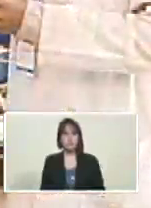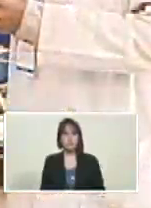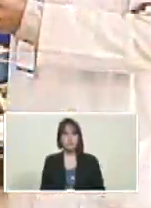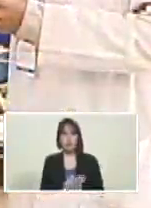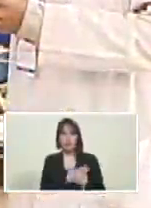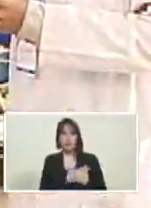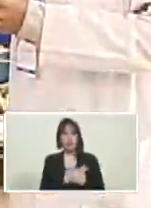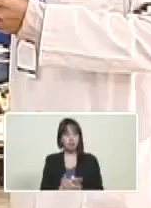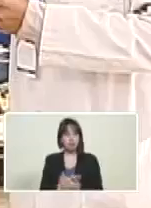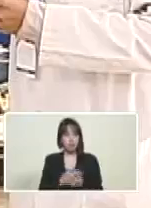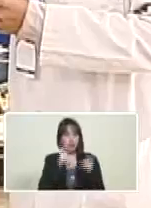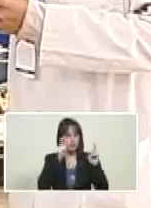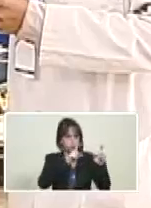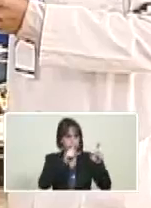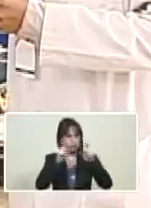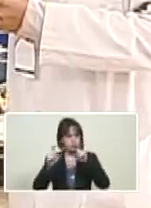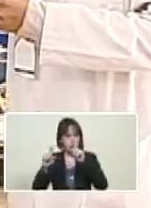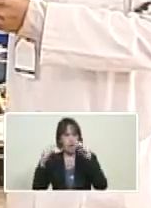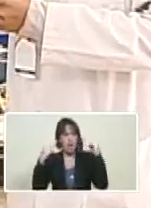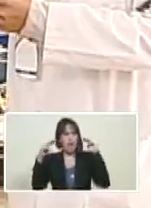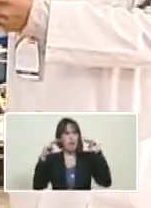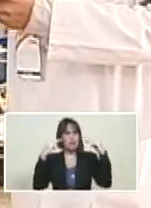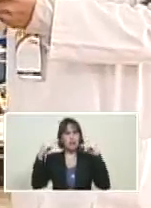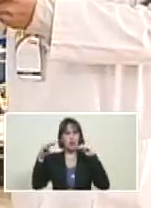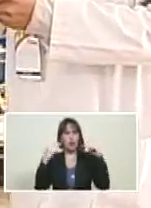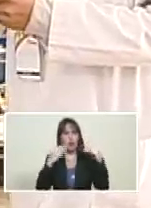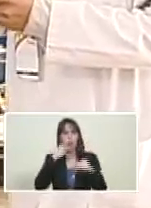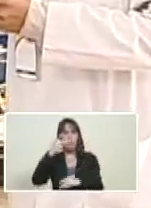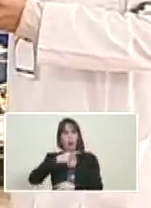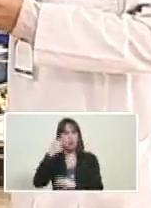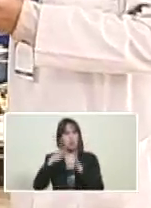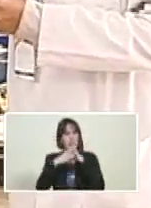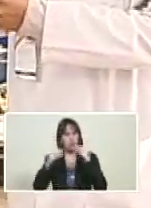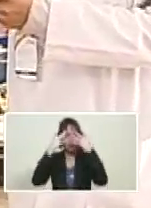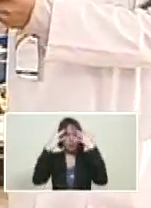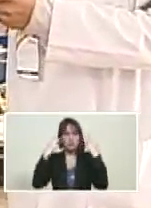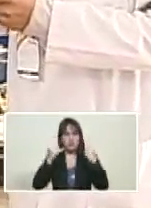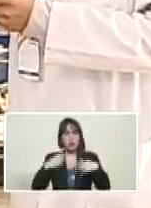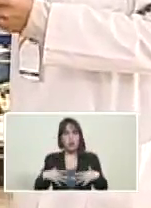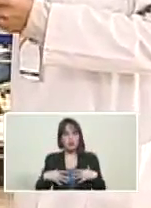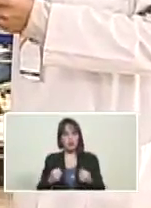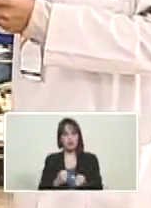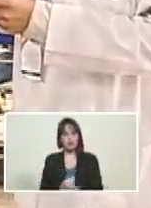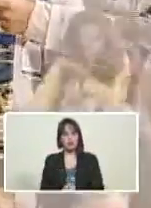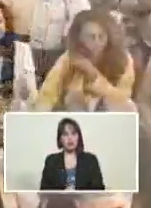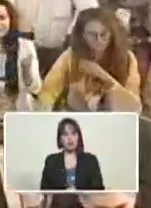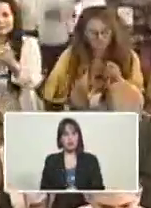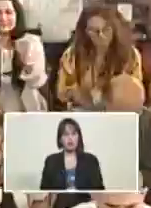Garantizar la formación ético-política de todos los profesionales de salud.